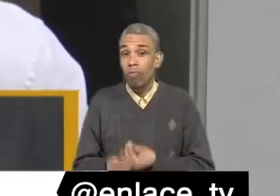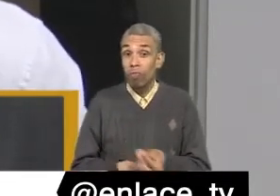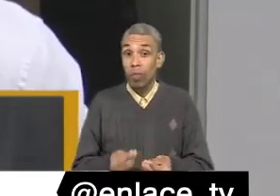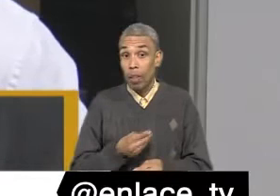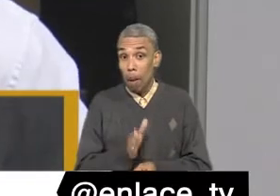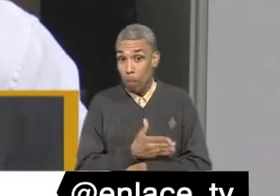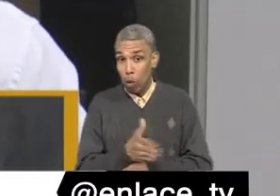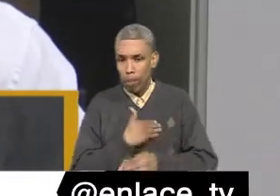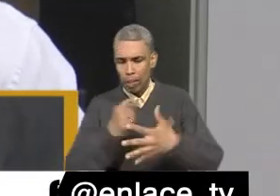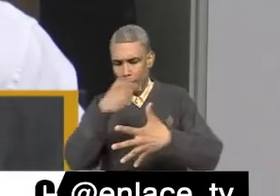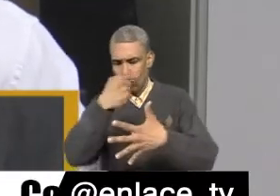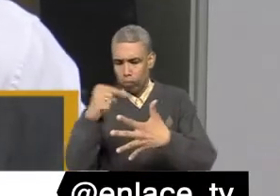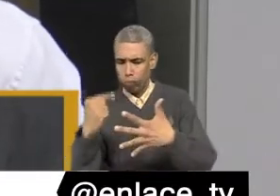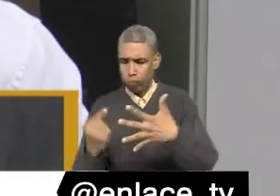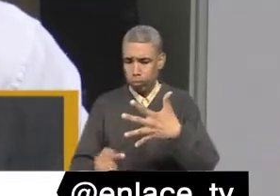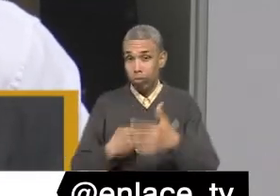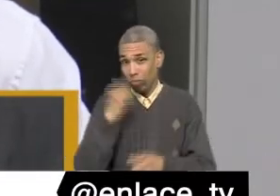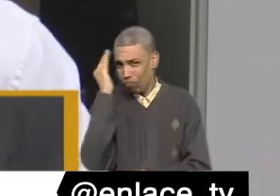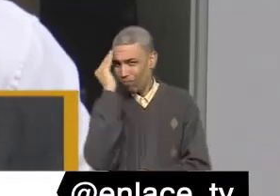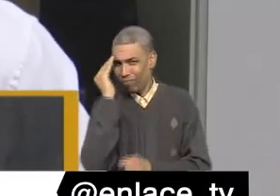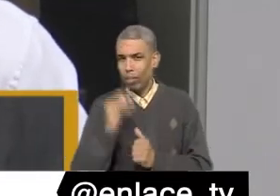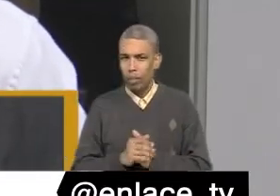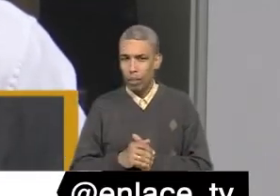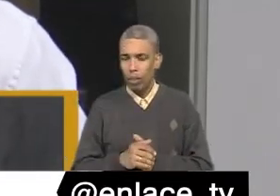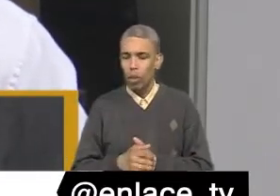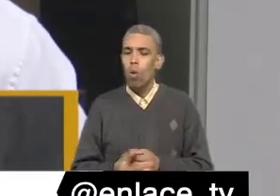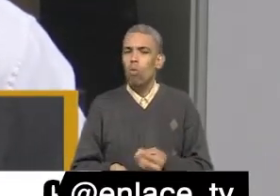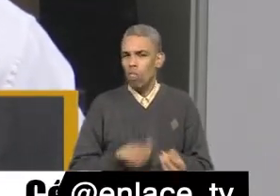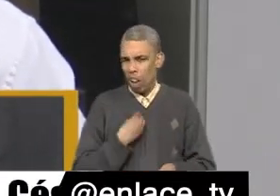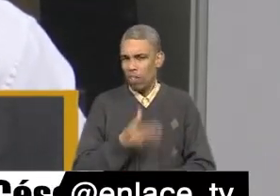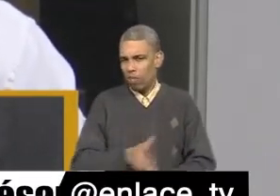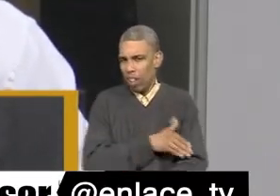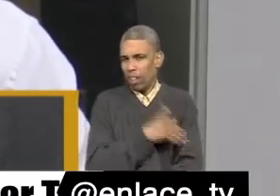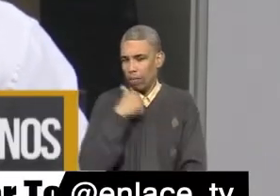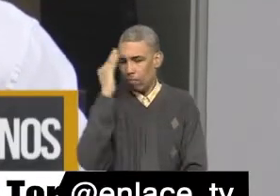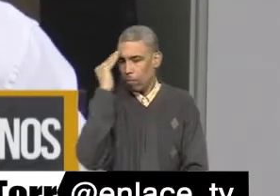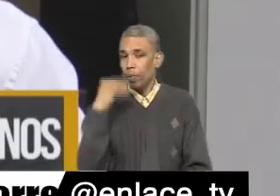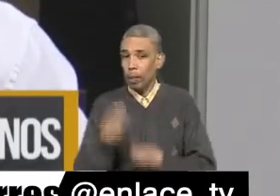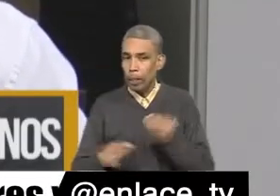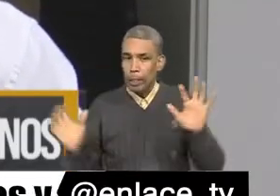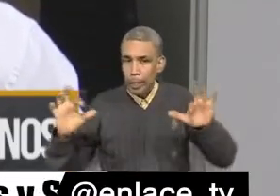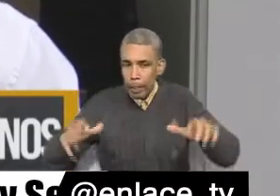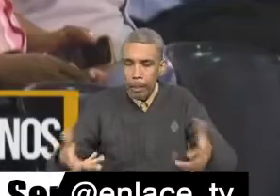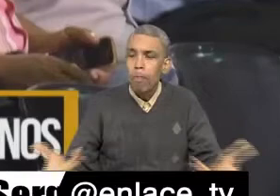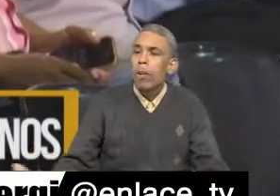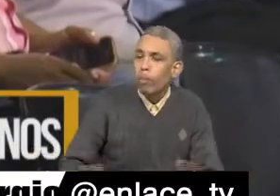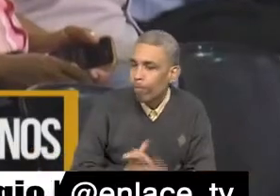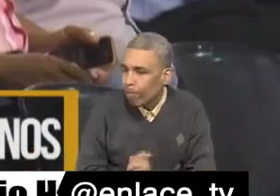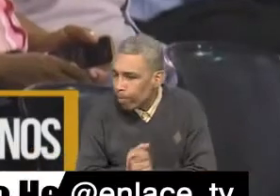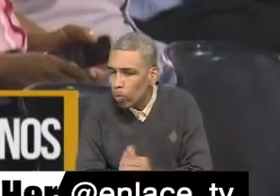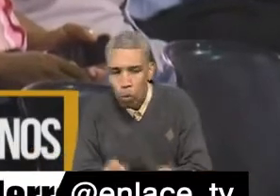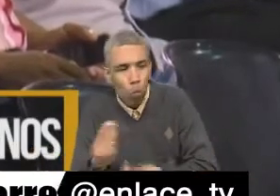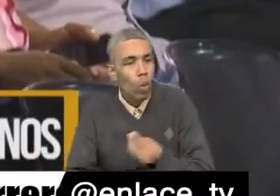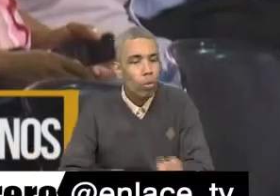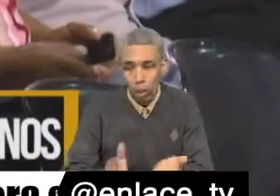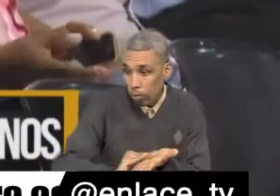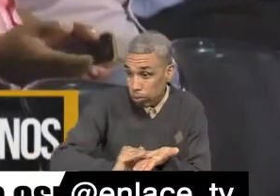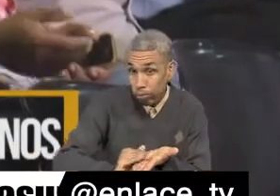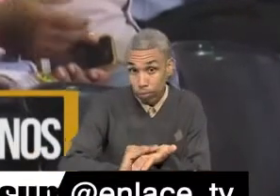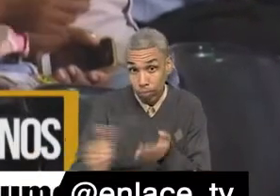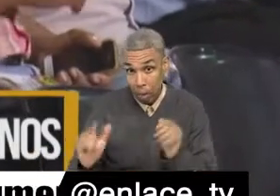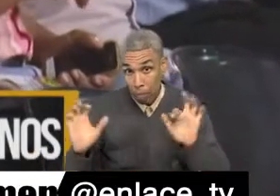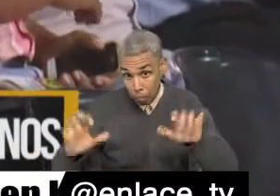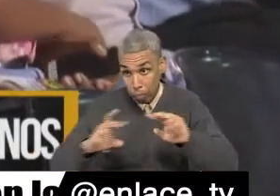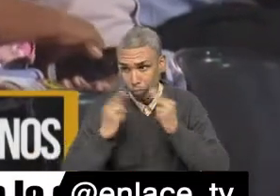que luego ya conocemos de la ciudad de Barranca Bermeja y tratar de juntos construir soluciones. Distintas